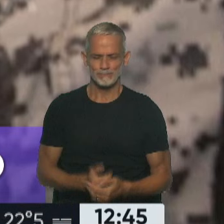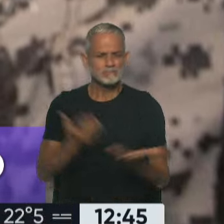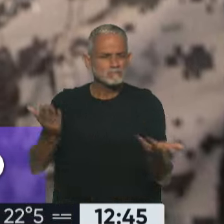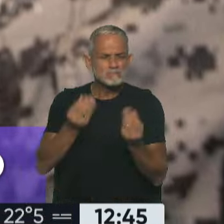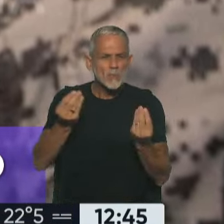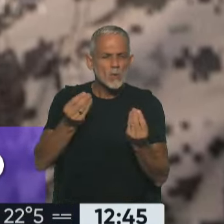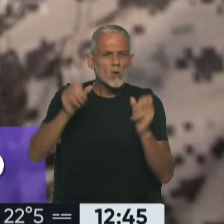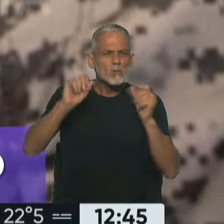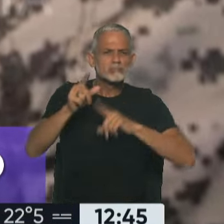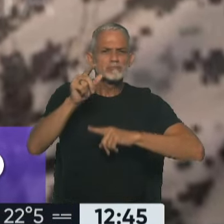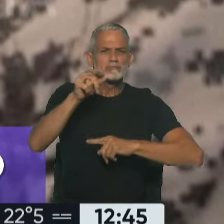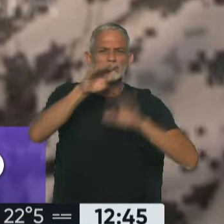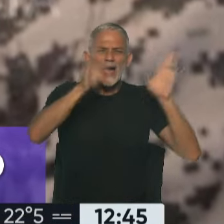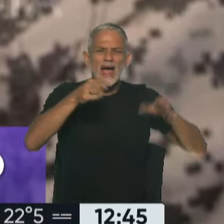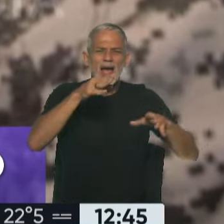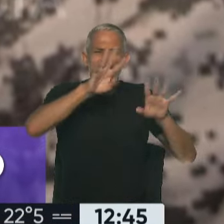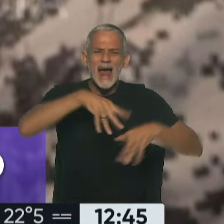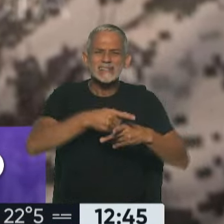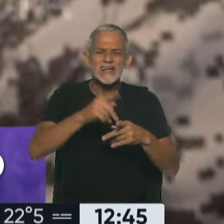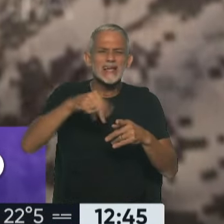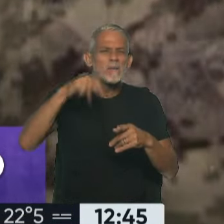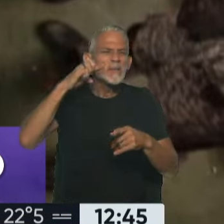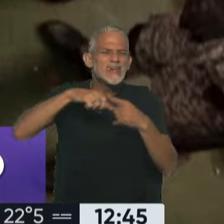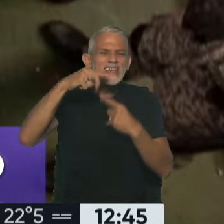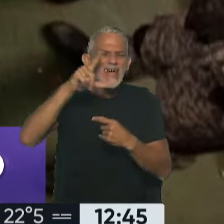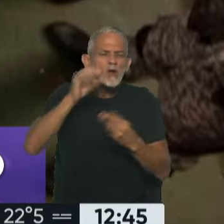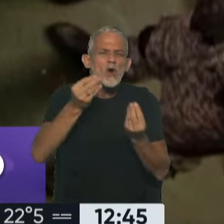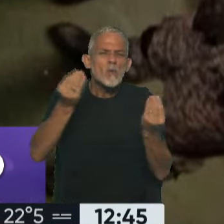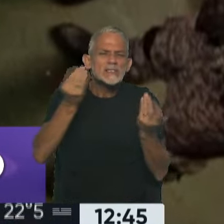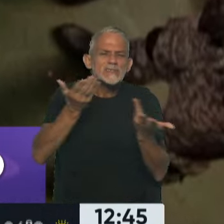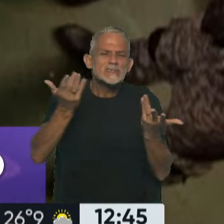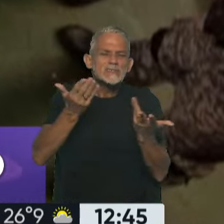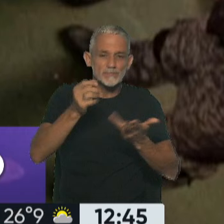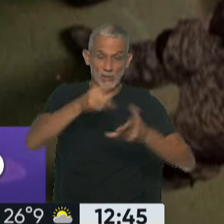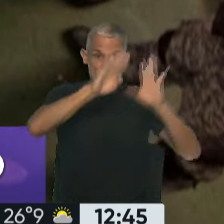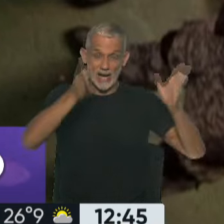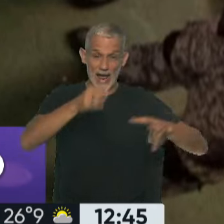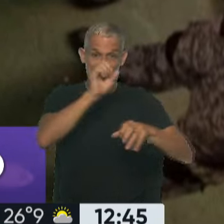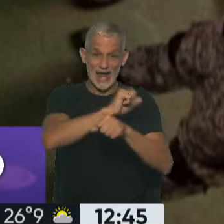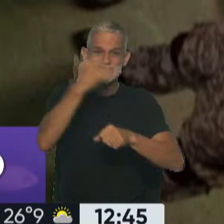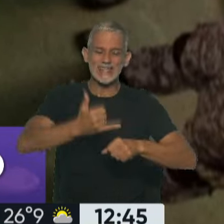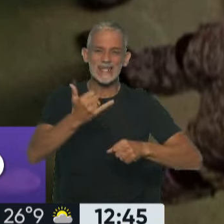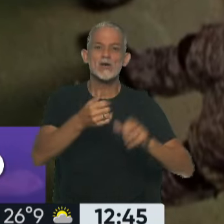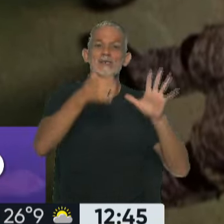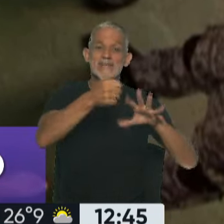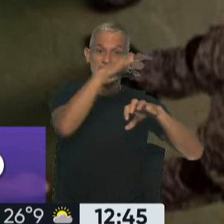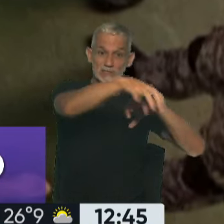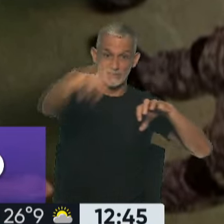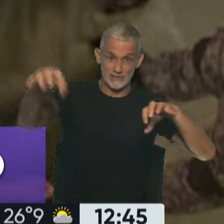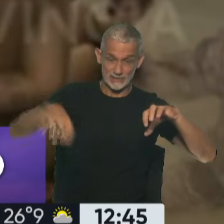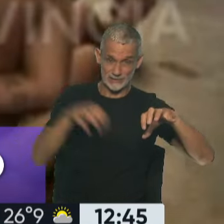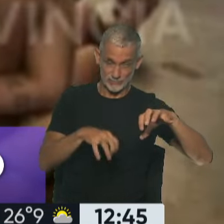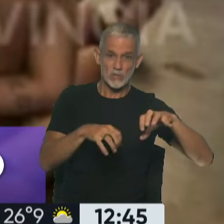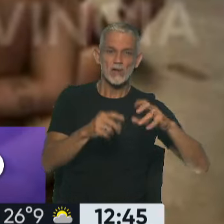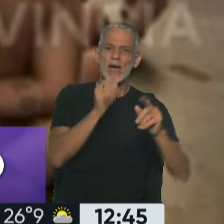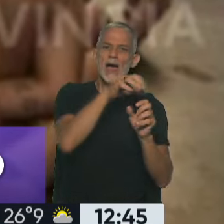son sí, las características de esta cárcel de Piñero? Si la puede describir, por favor. es una cárcel que consta con 6 módulos, cada uno de ellos